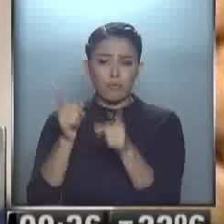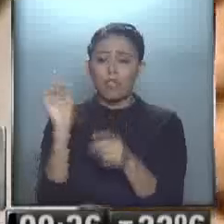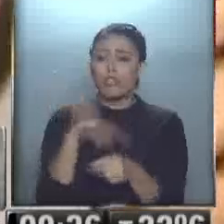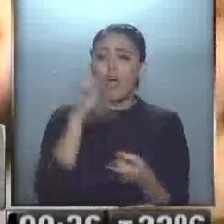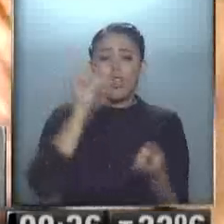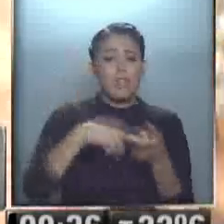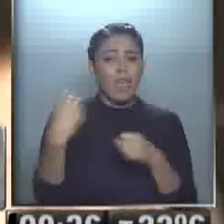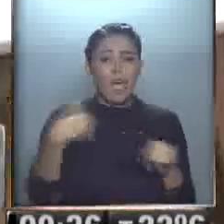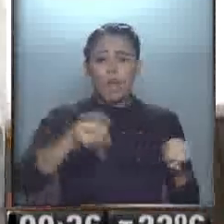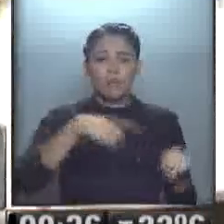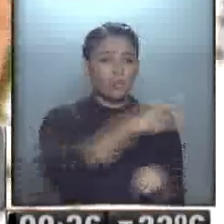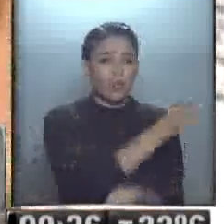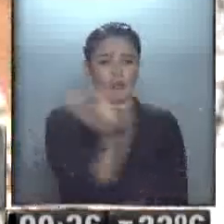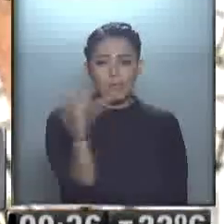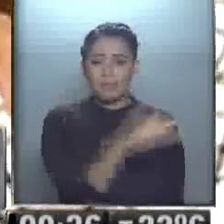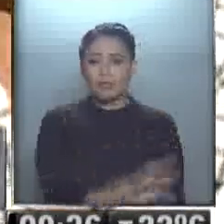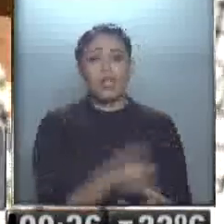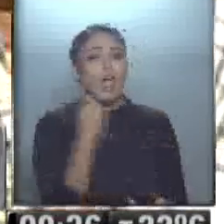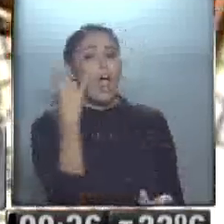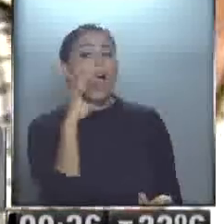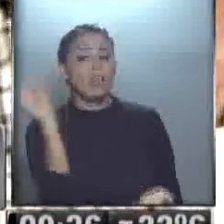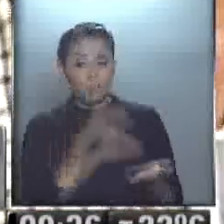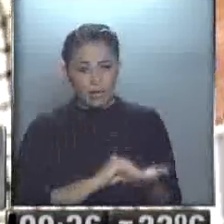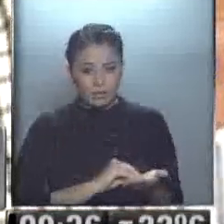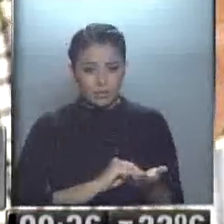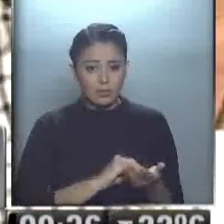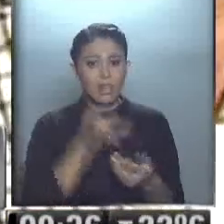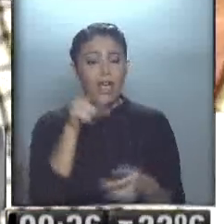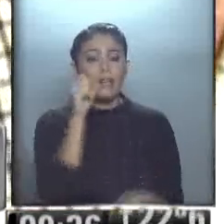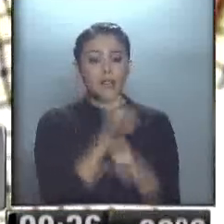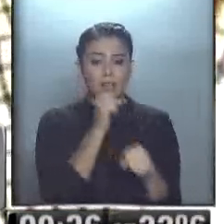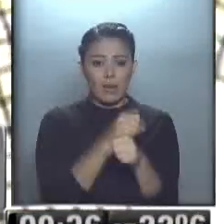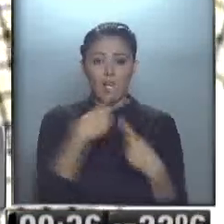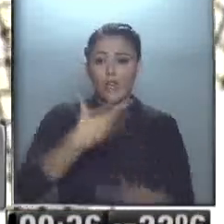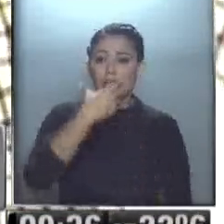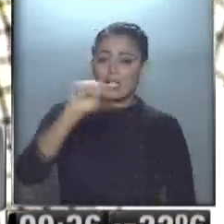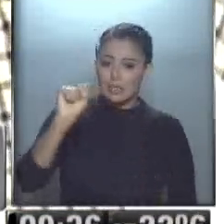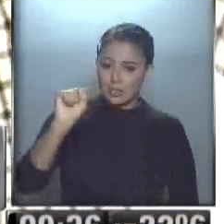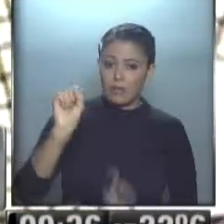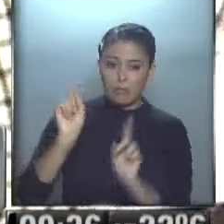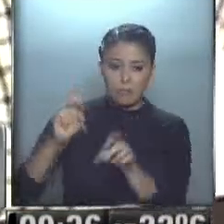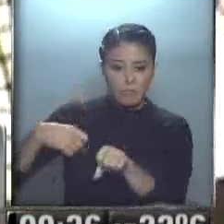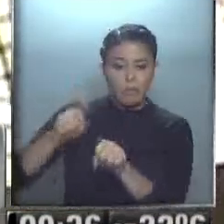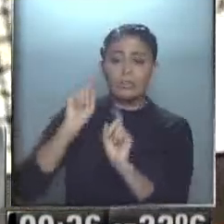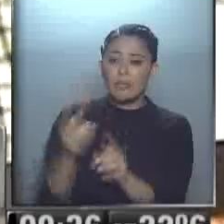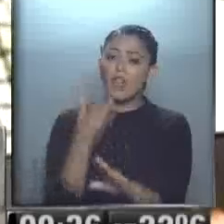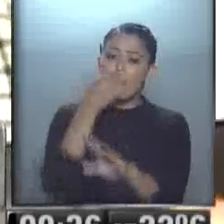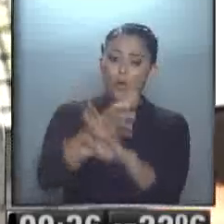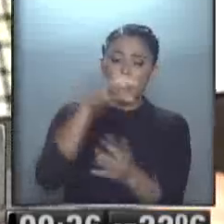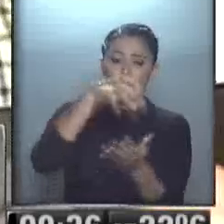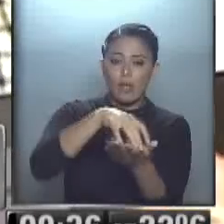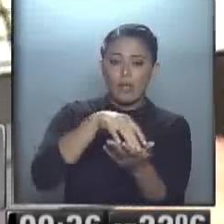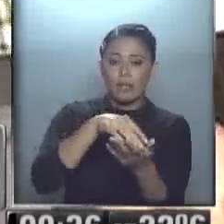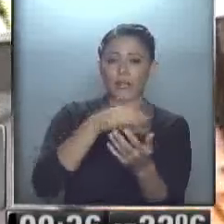moto. Y le digo más, otra cosa, aparte de la mensajería, él iba a una bodega antes de